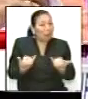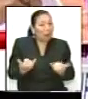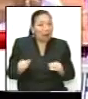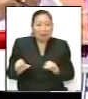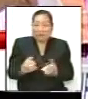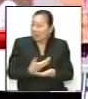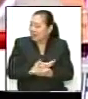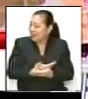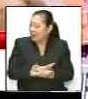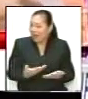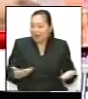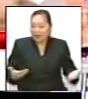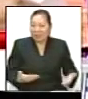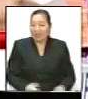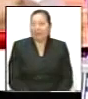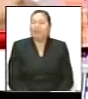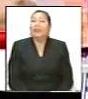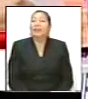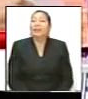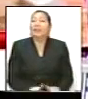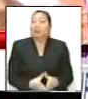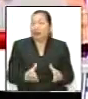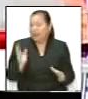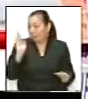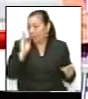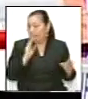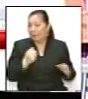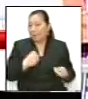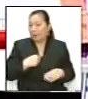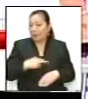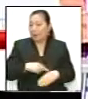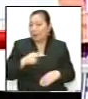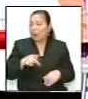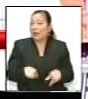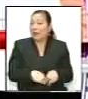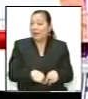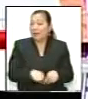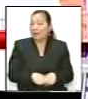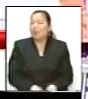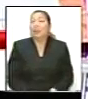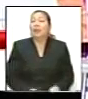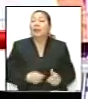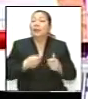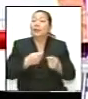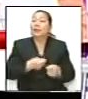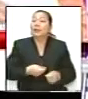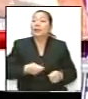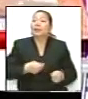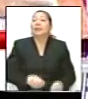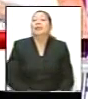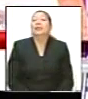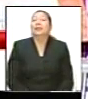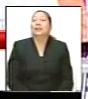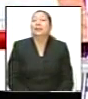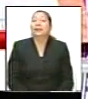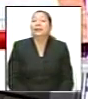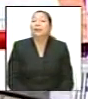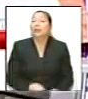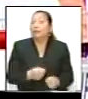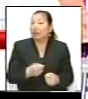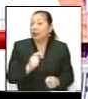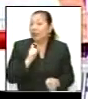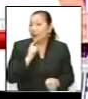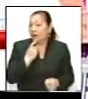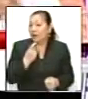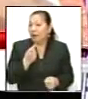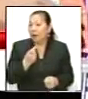hizo nada. Una de las grandes preocupaciones de mi región también es el agro, Presidente. El sector agricultura,